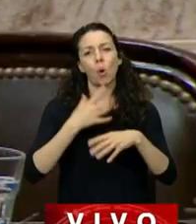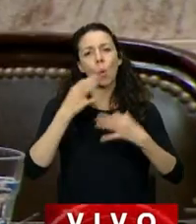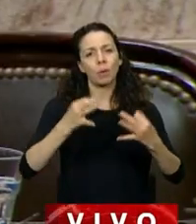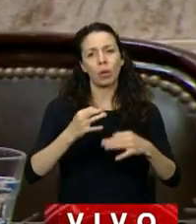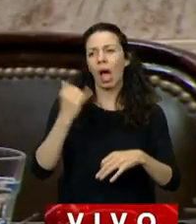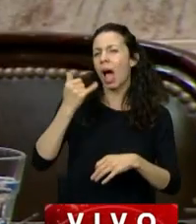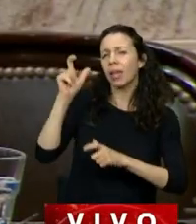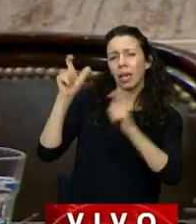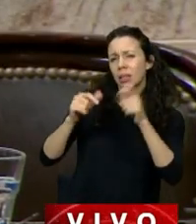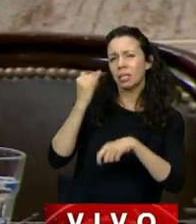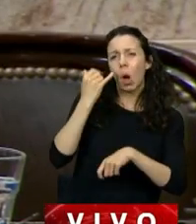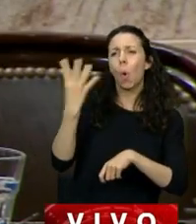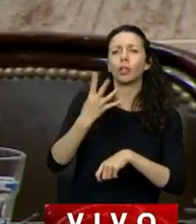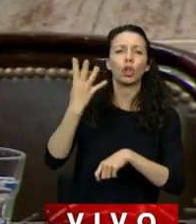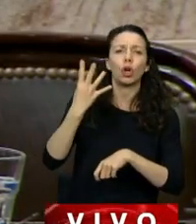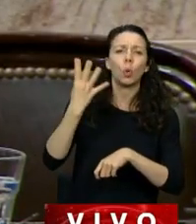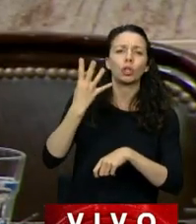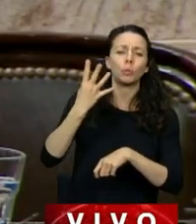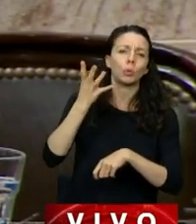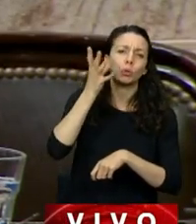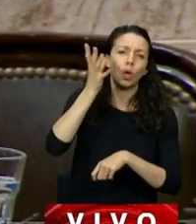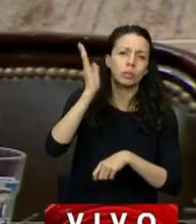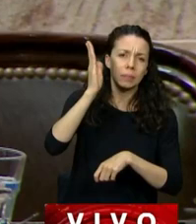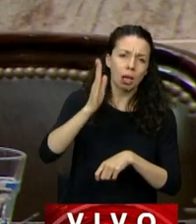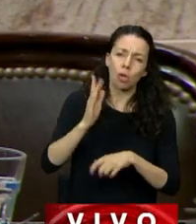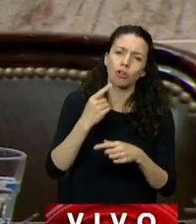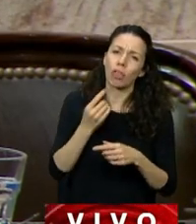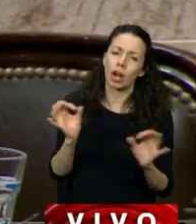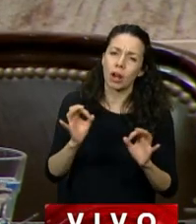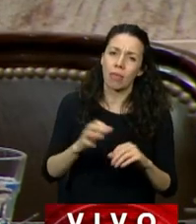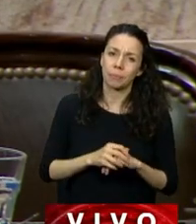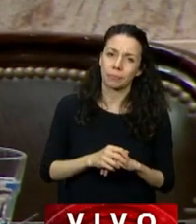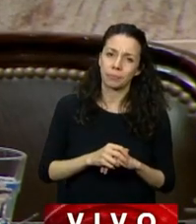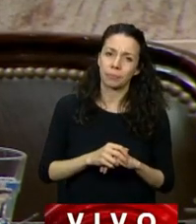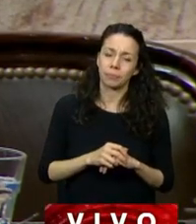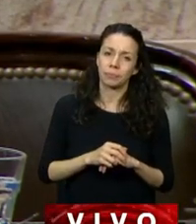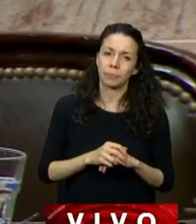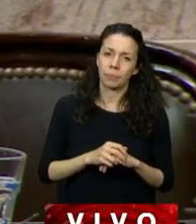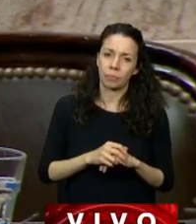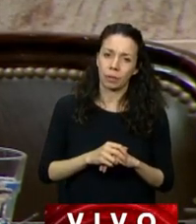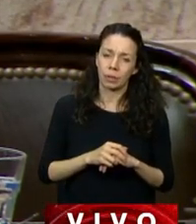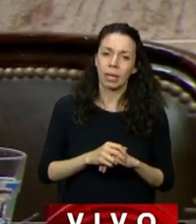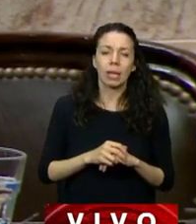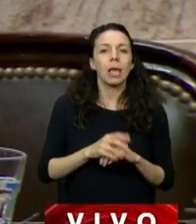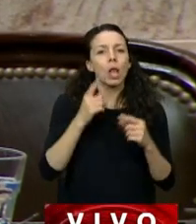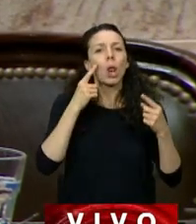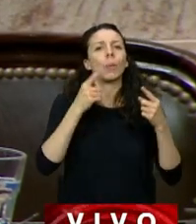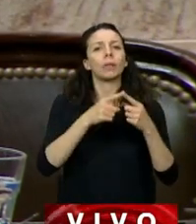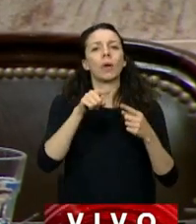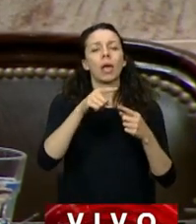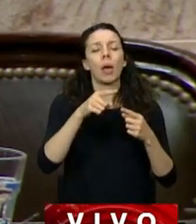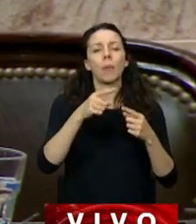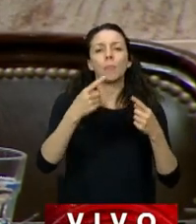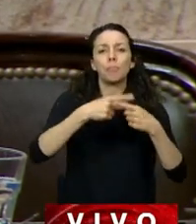Se pasaron cuatro minutos me dijeron redondee por favor la intención es que los productos calentados